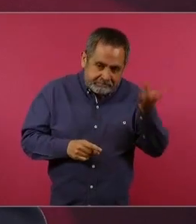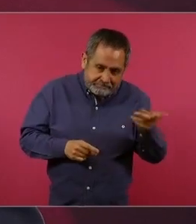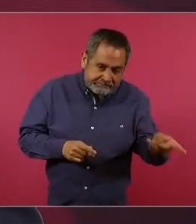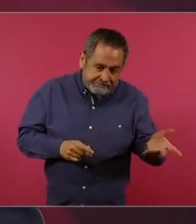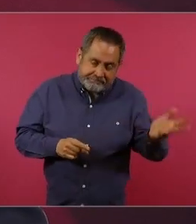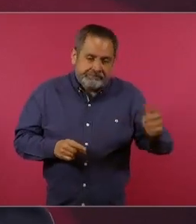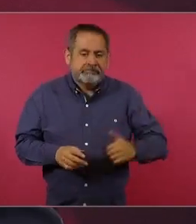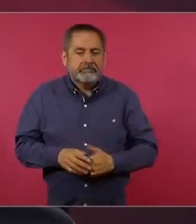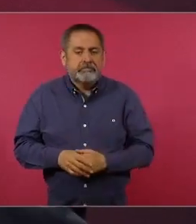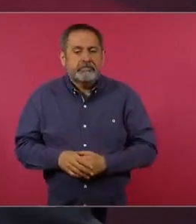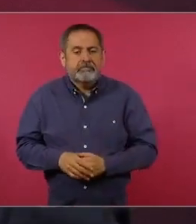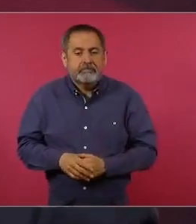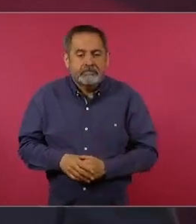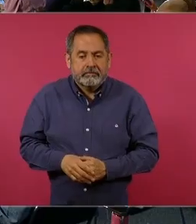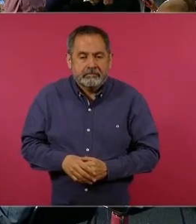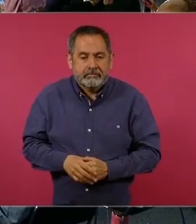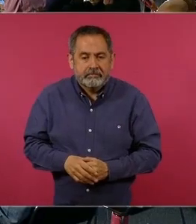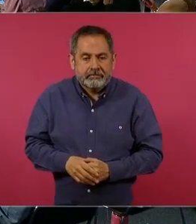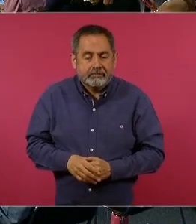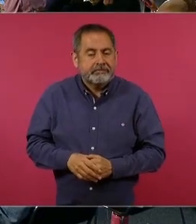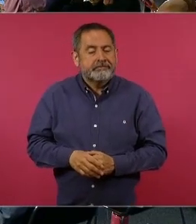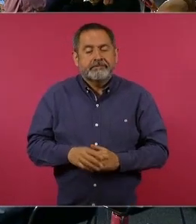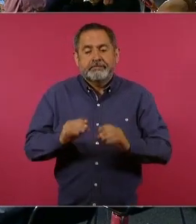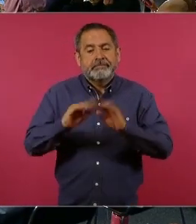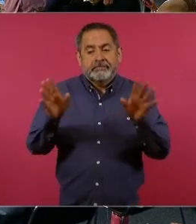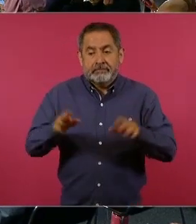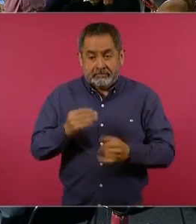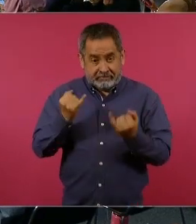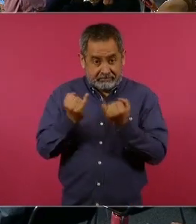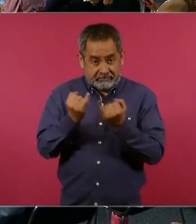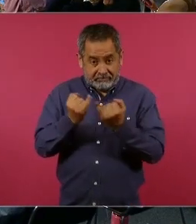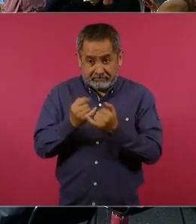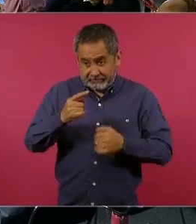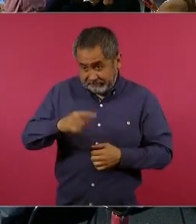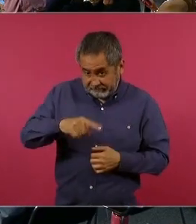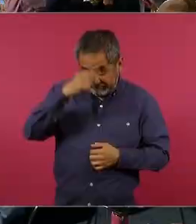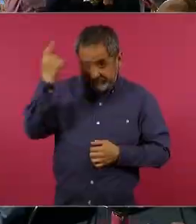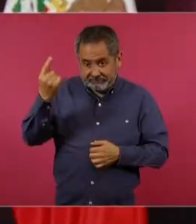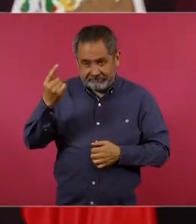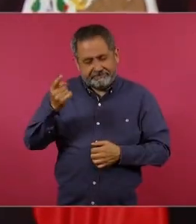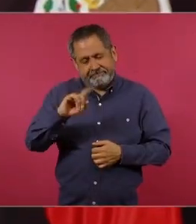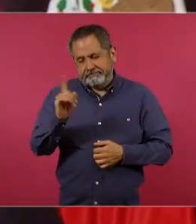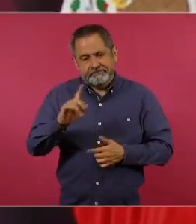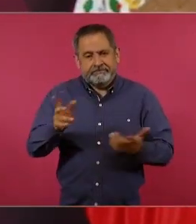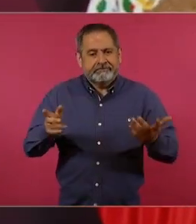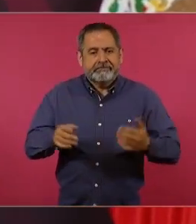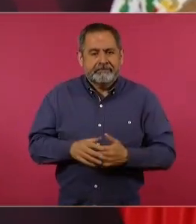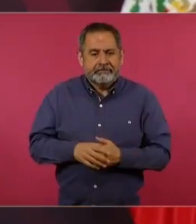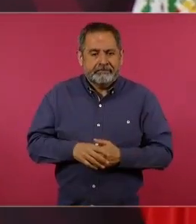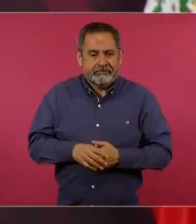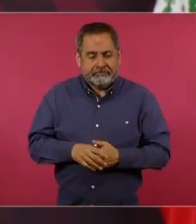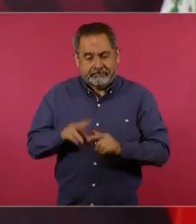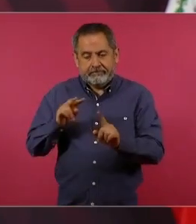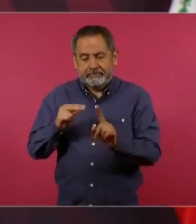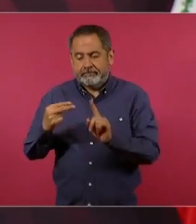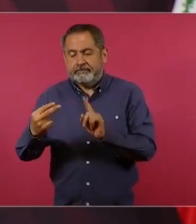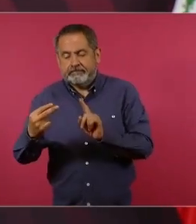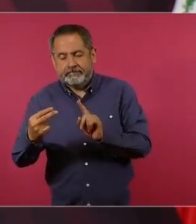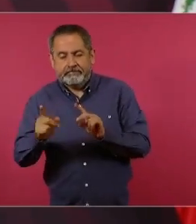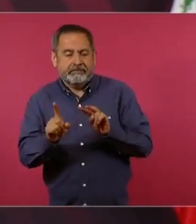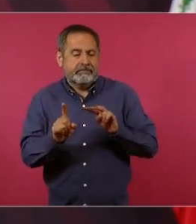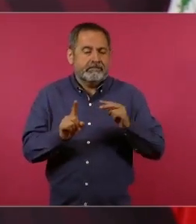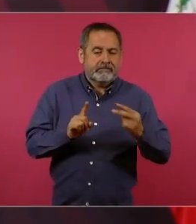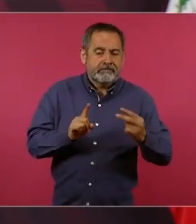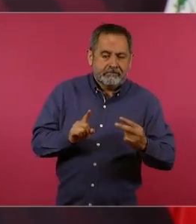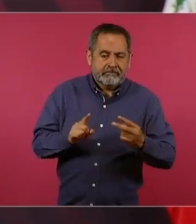Claro, no estaba la cosa tan fácil, porque todo hay que verlo